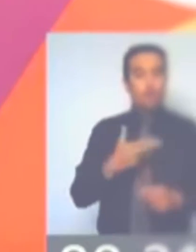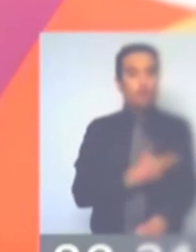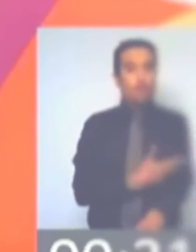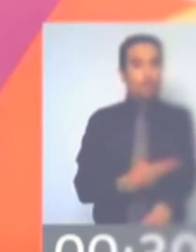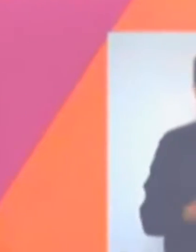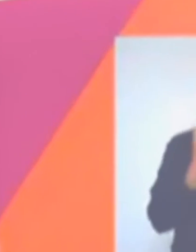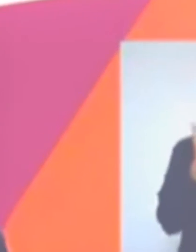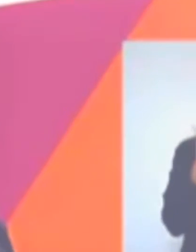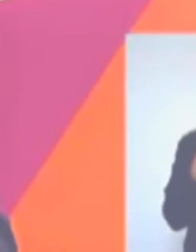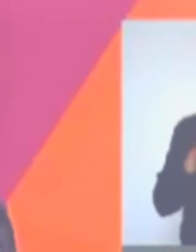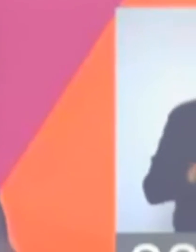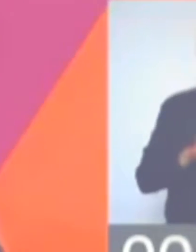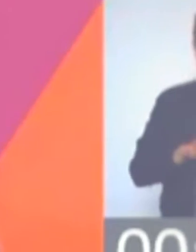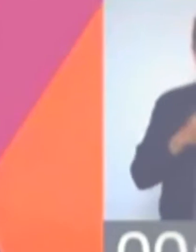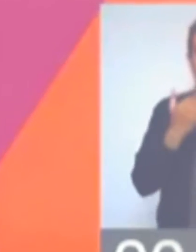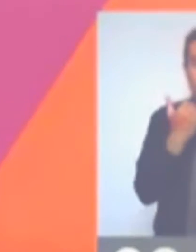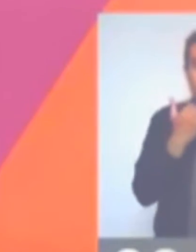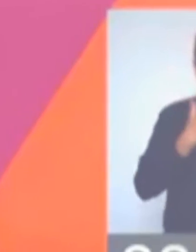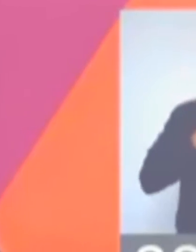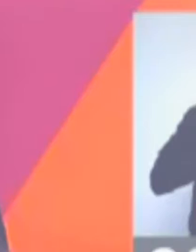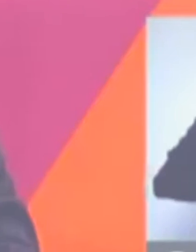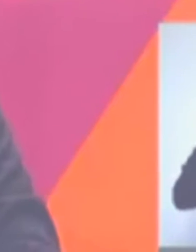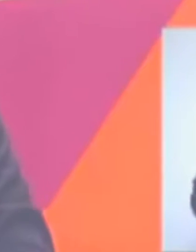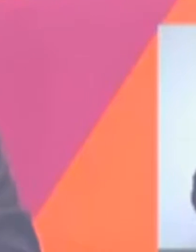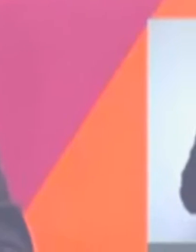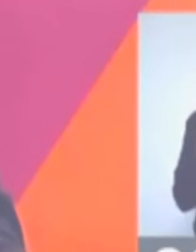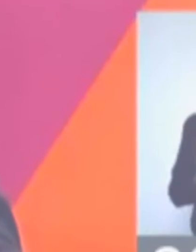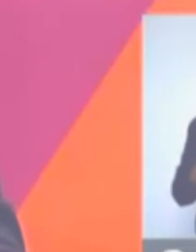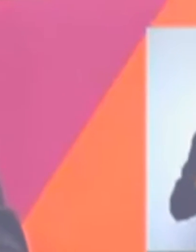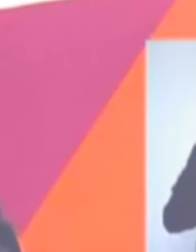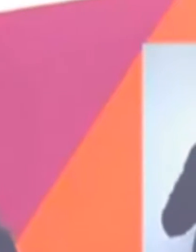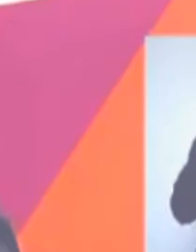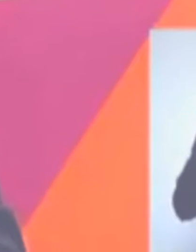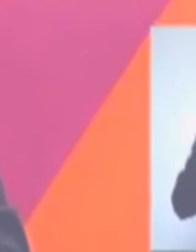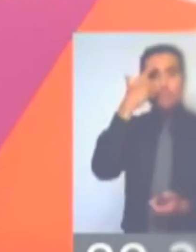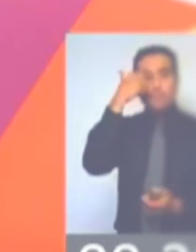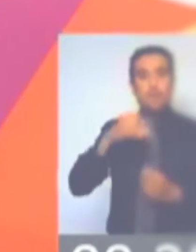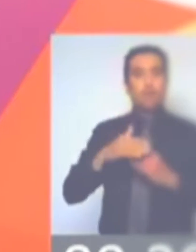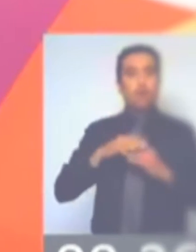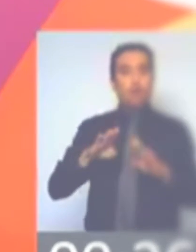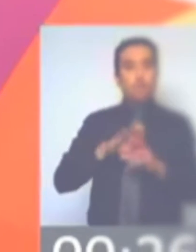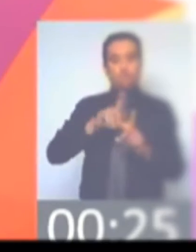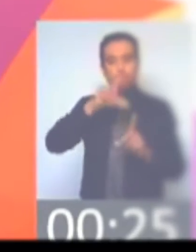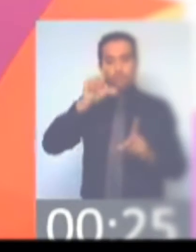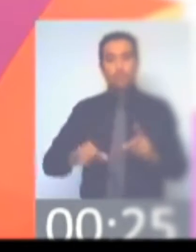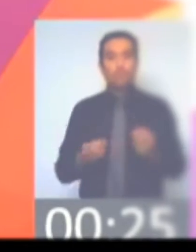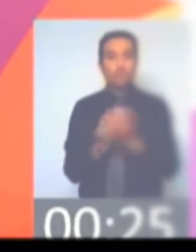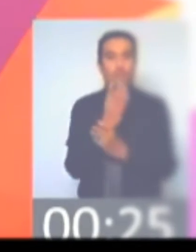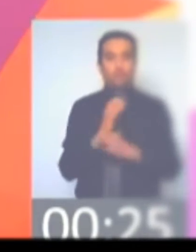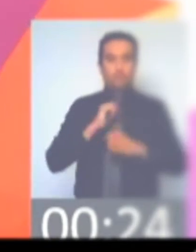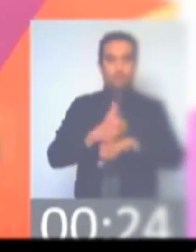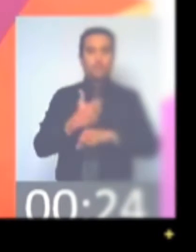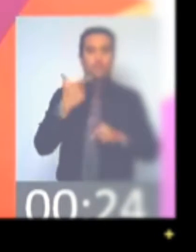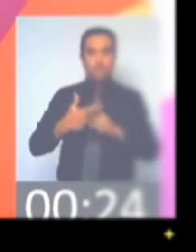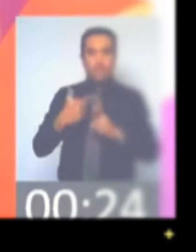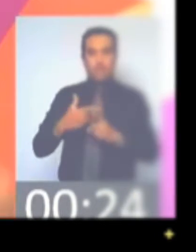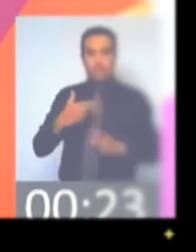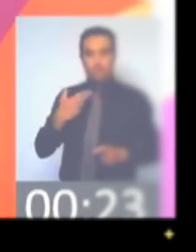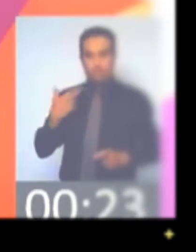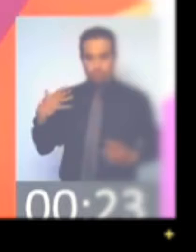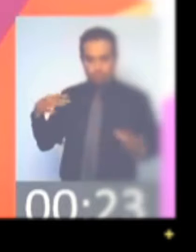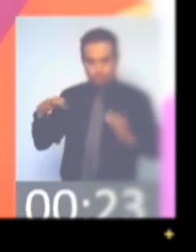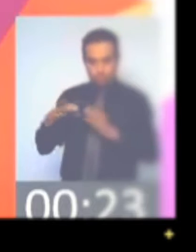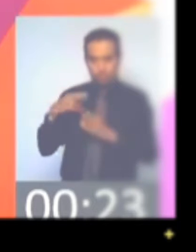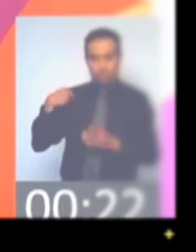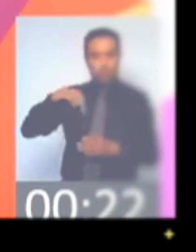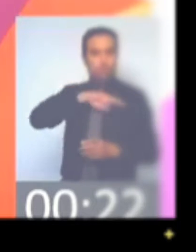la injusticia y que lucha por una vida nueva y que trabaja por una patria nueva. Nosotros, con la fuerza de su voluntad,